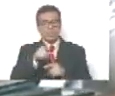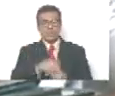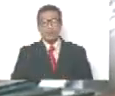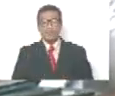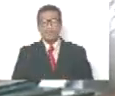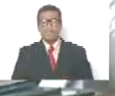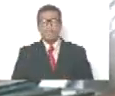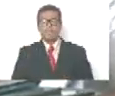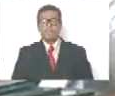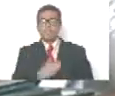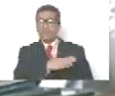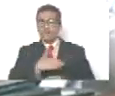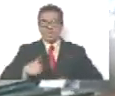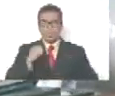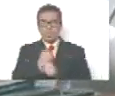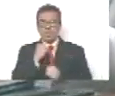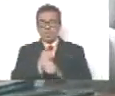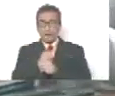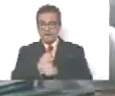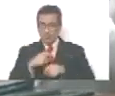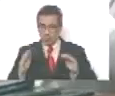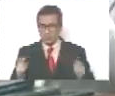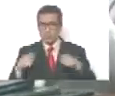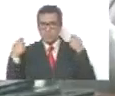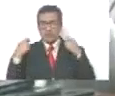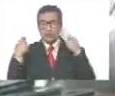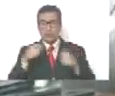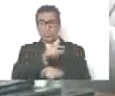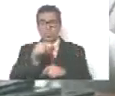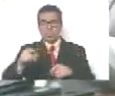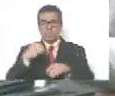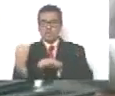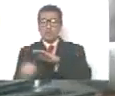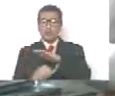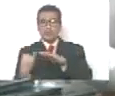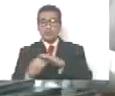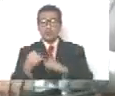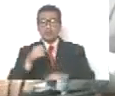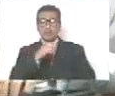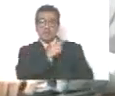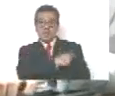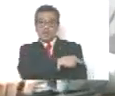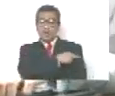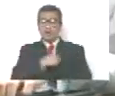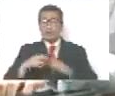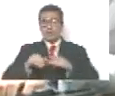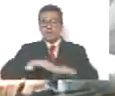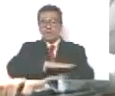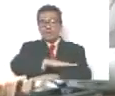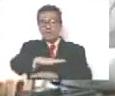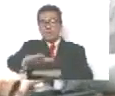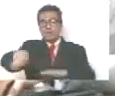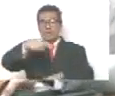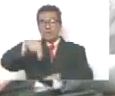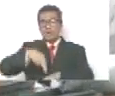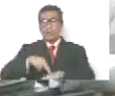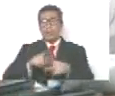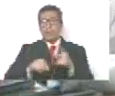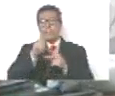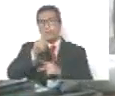dan una labor loable en cada una de las instituciones hospitalarias a lo largo y ancho de todo el territorio nacional, en los 24